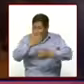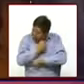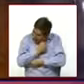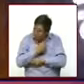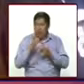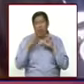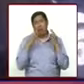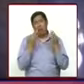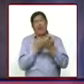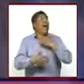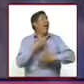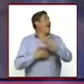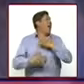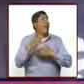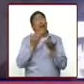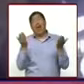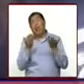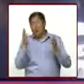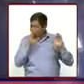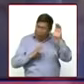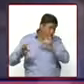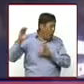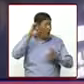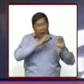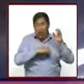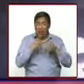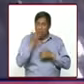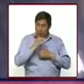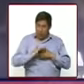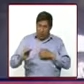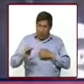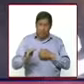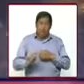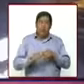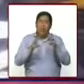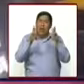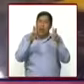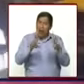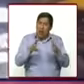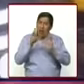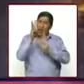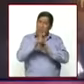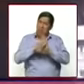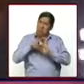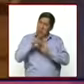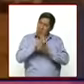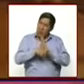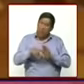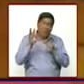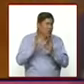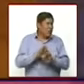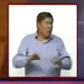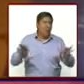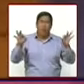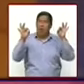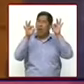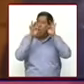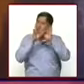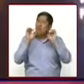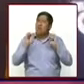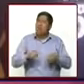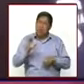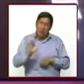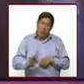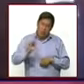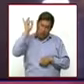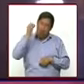que estaba completamente desesperada, buscando a su pequeña. Las cámaras de seguridad han sido fundamentales para poder